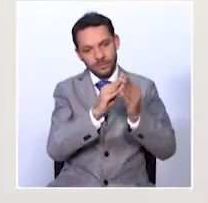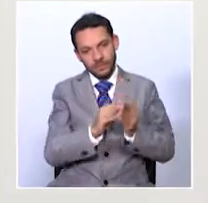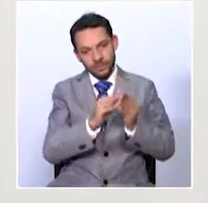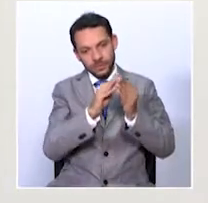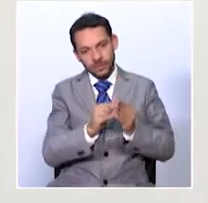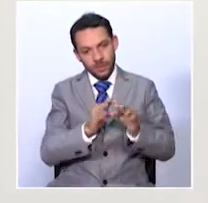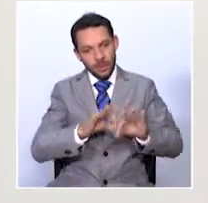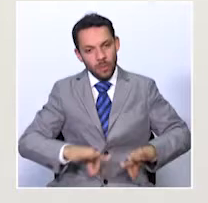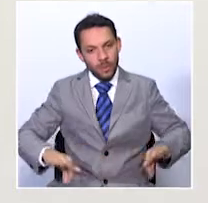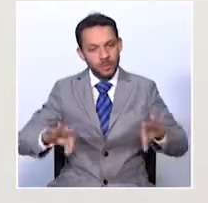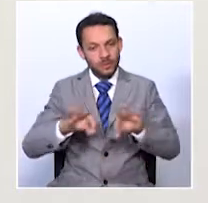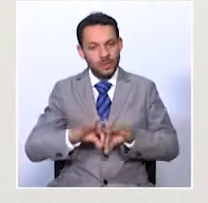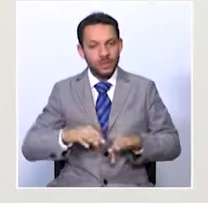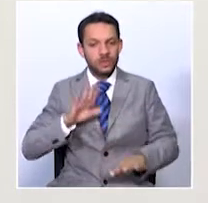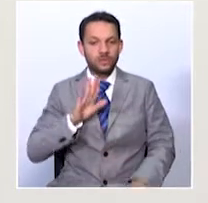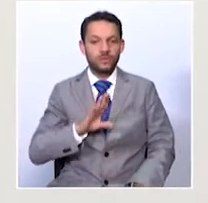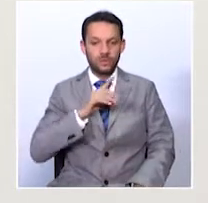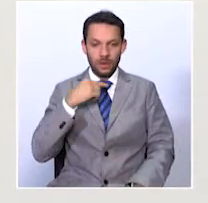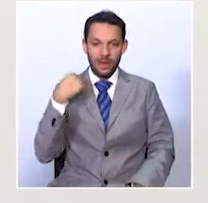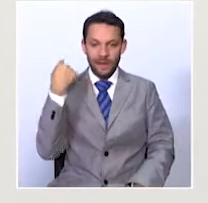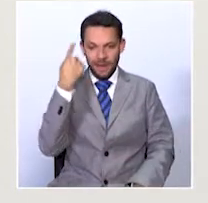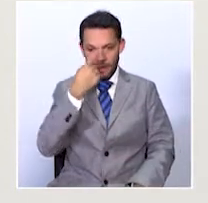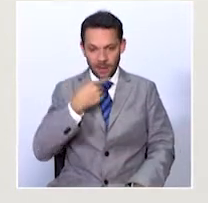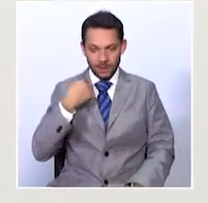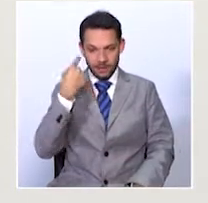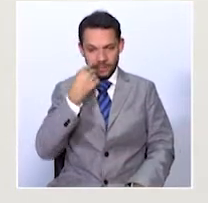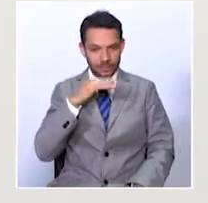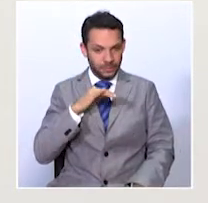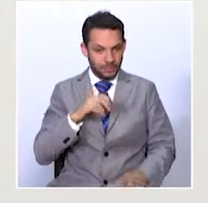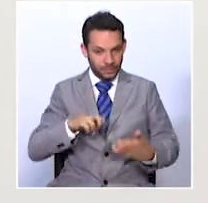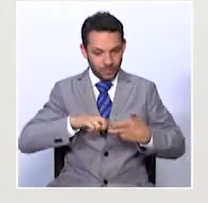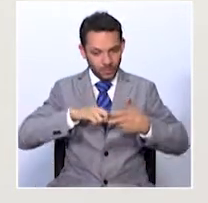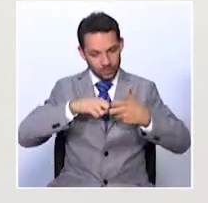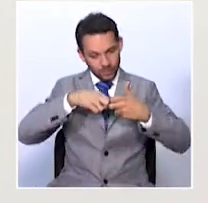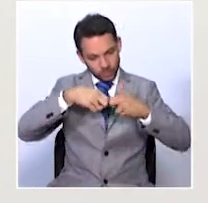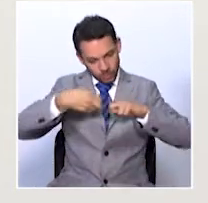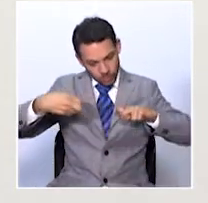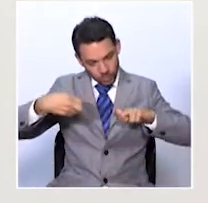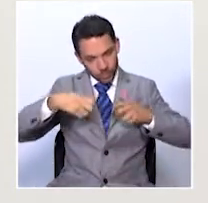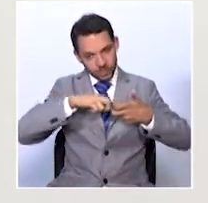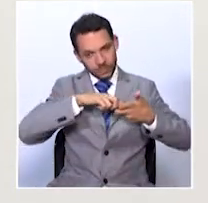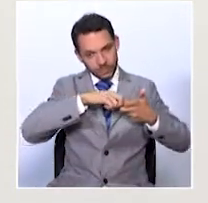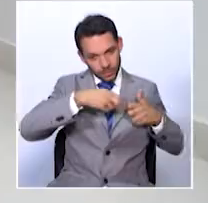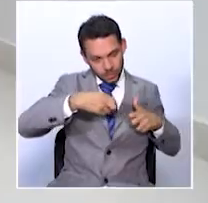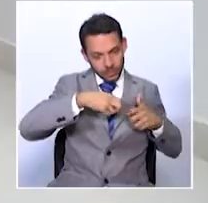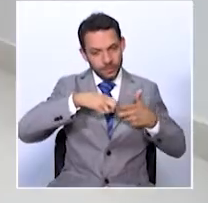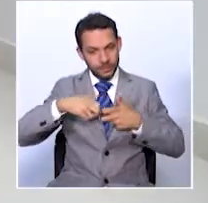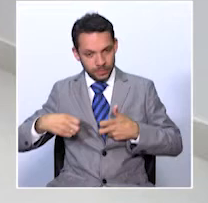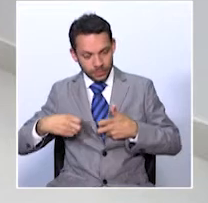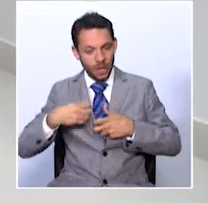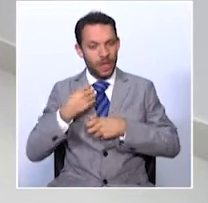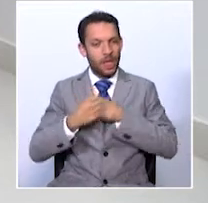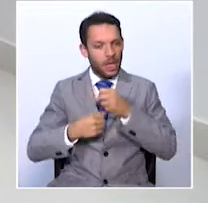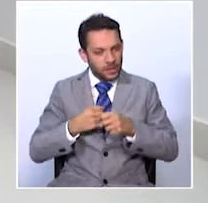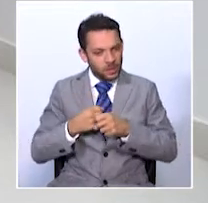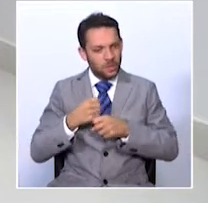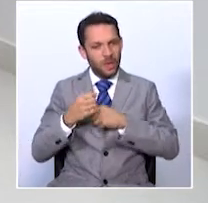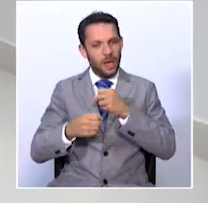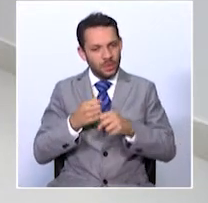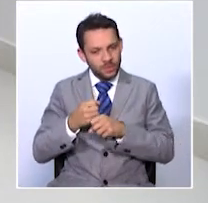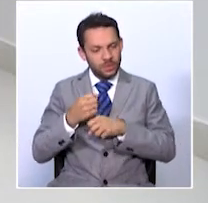cara. Entonces, este pliegue aquí es uno de ellos. Y obviamente, con los años, como